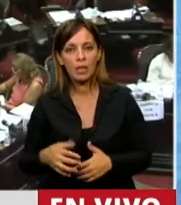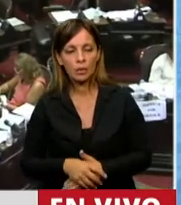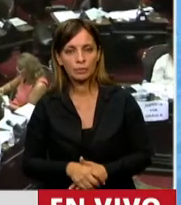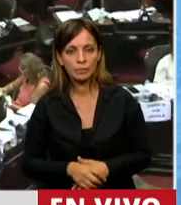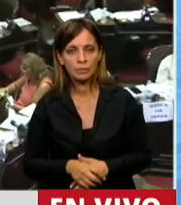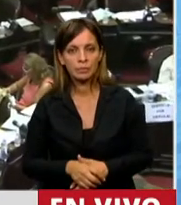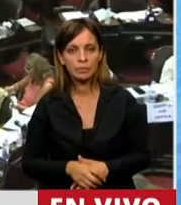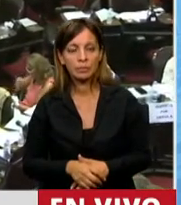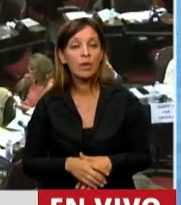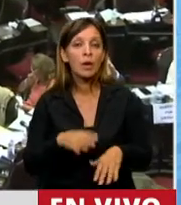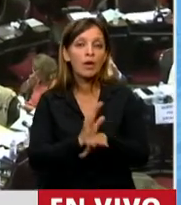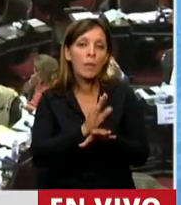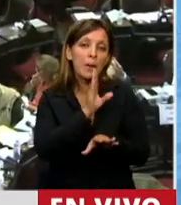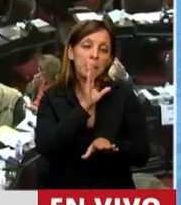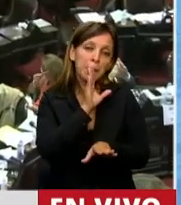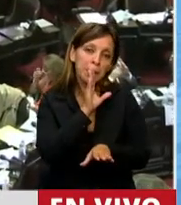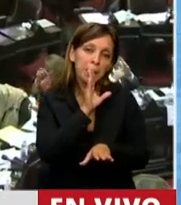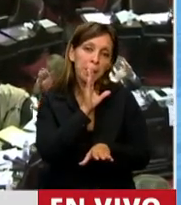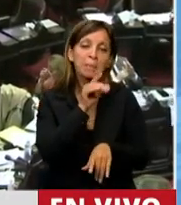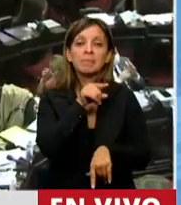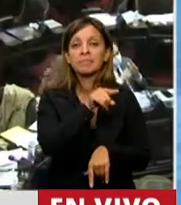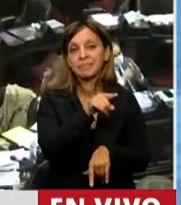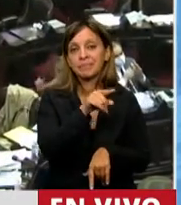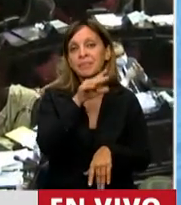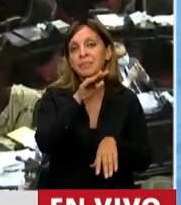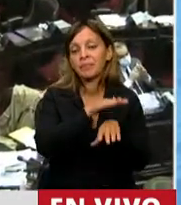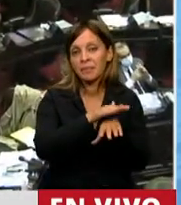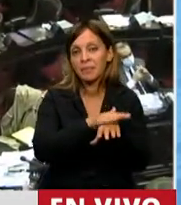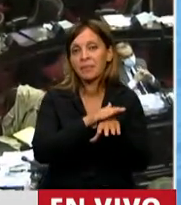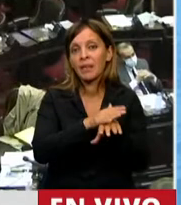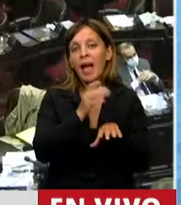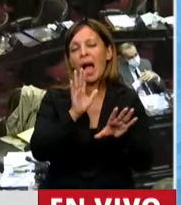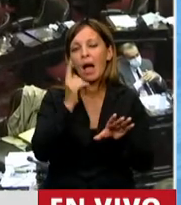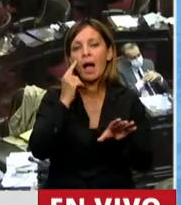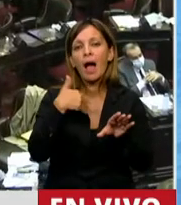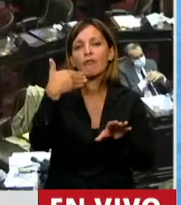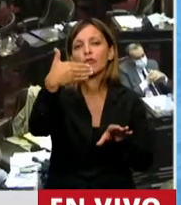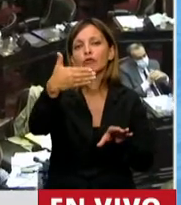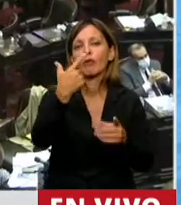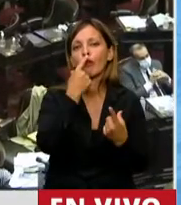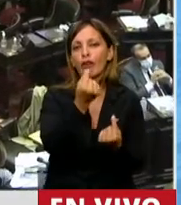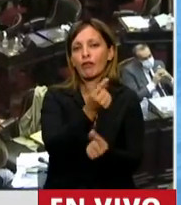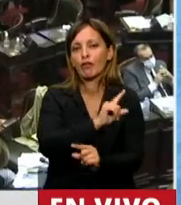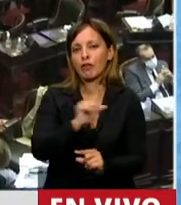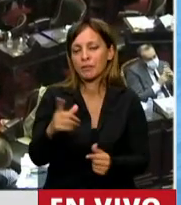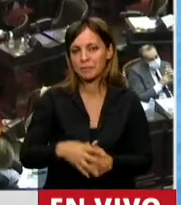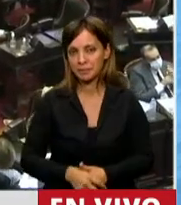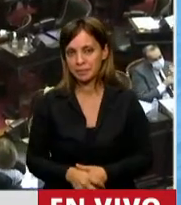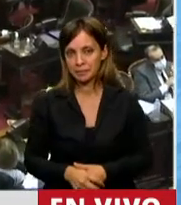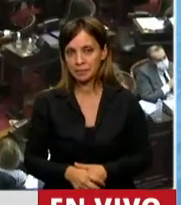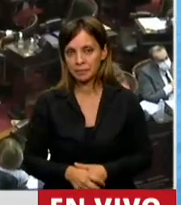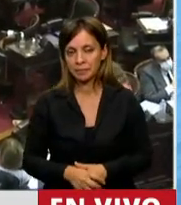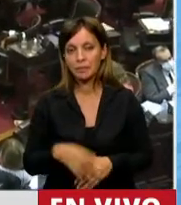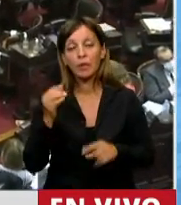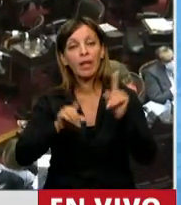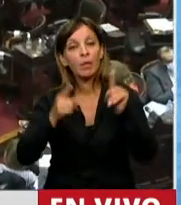ocupando su rol pasivo y haciéndose cargo ante eventuales reclamos futuros de quienes se considerasen con mejor